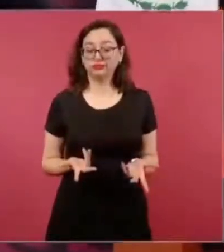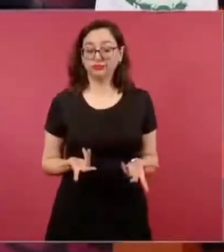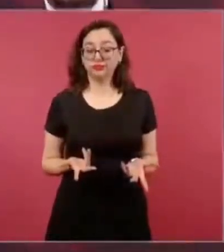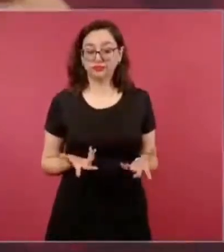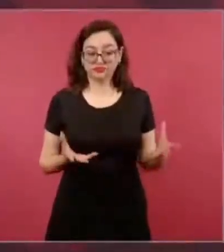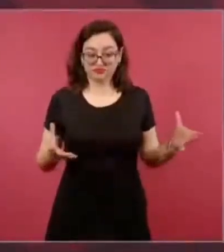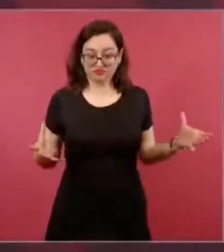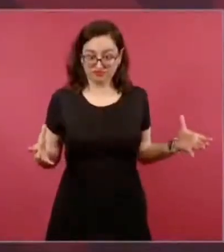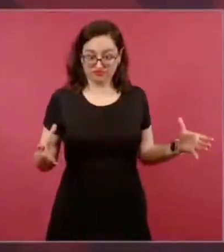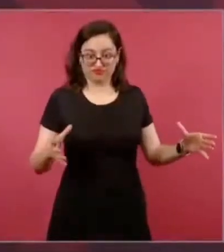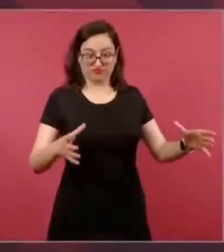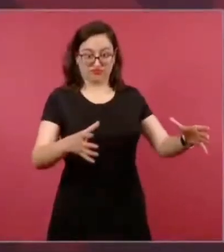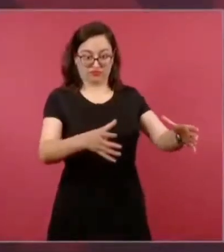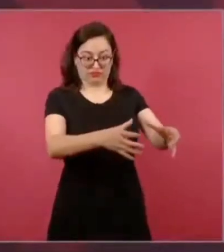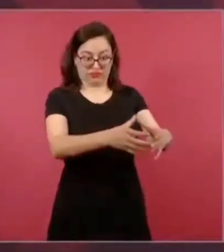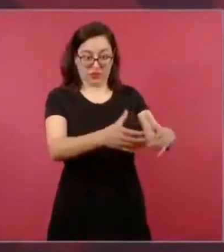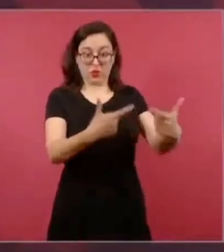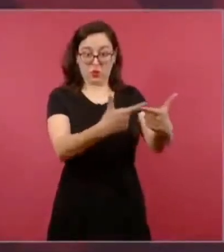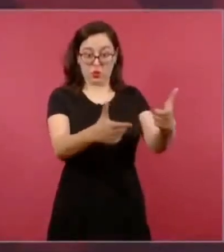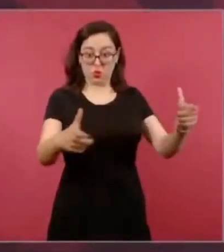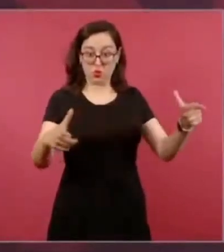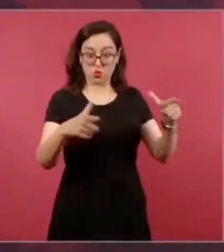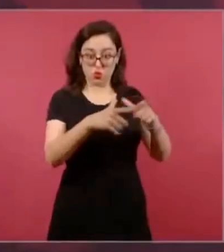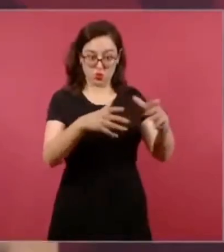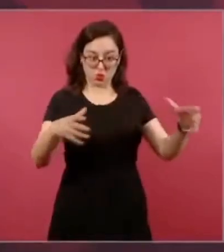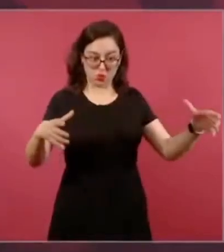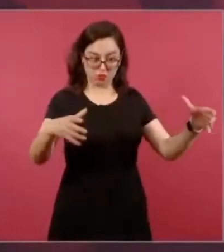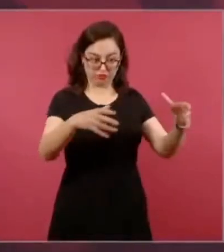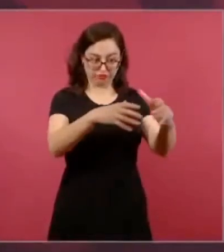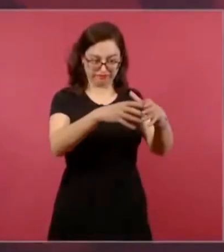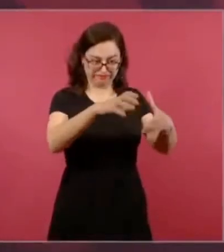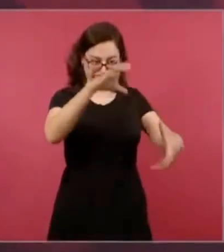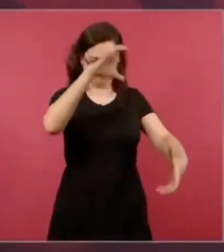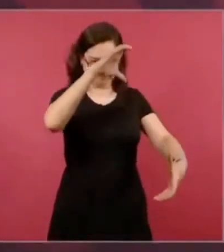asociado con ese propósito